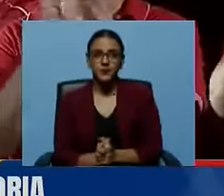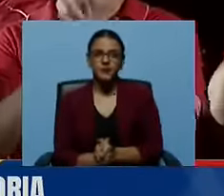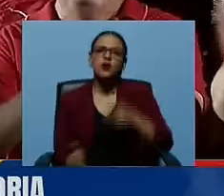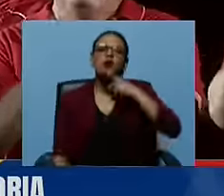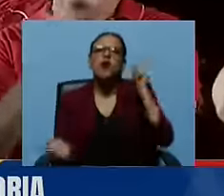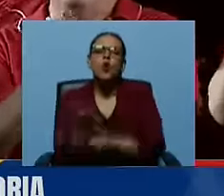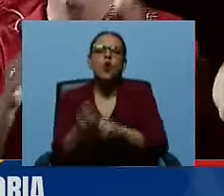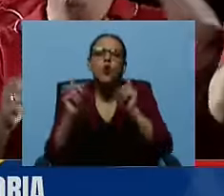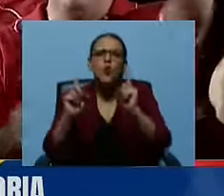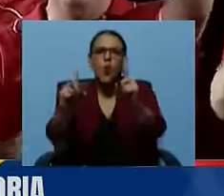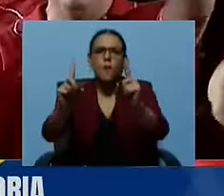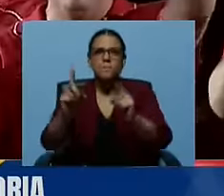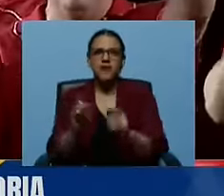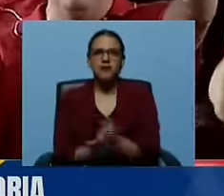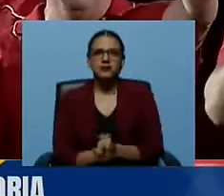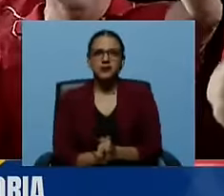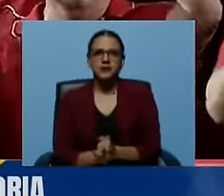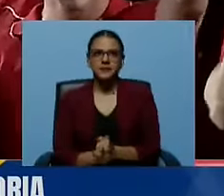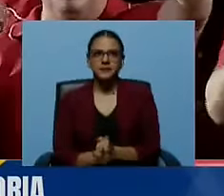¡Cúmplase!